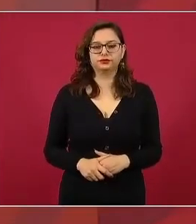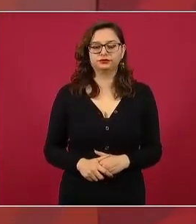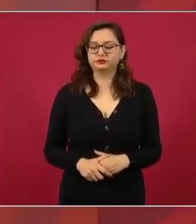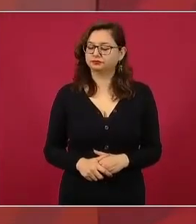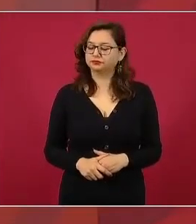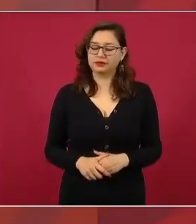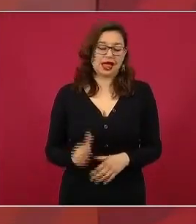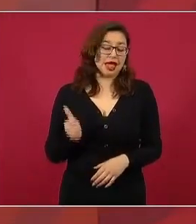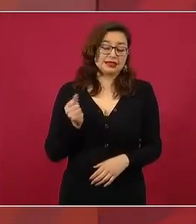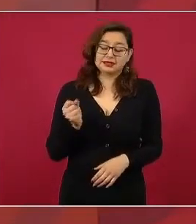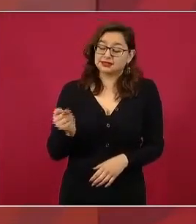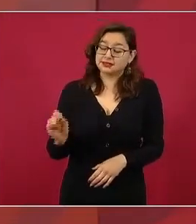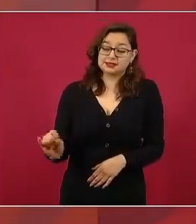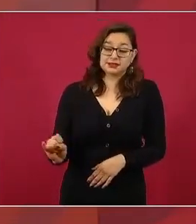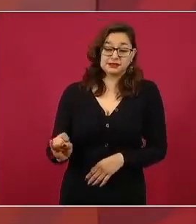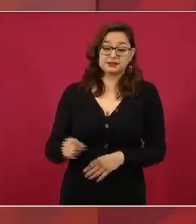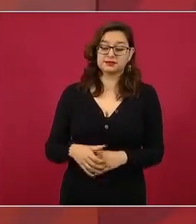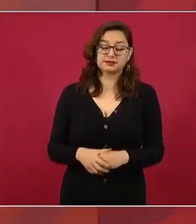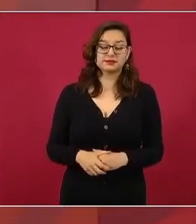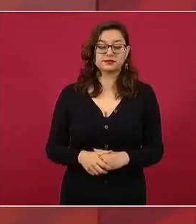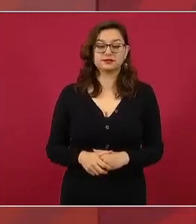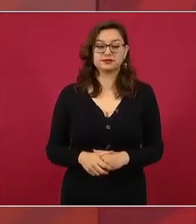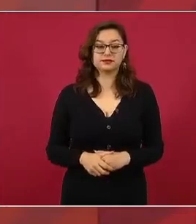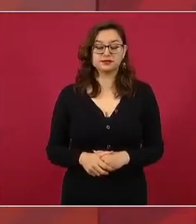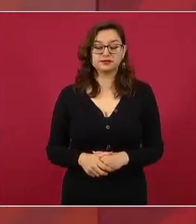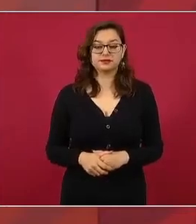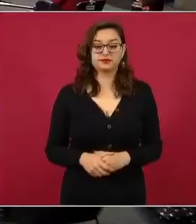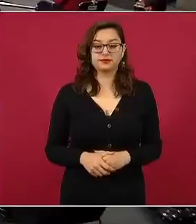Muy leales. Imagínense,